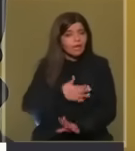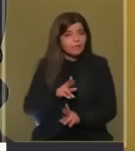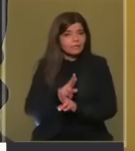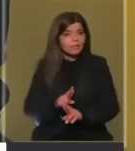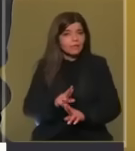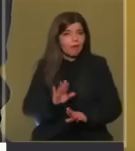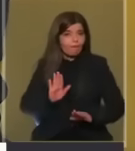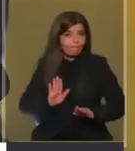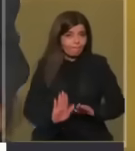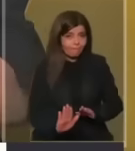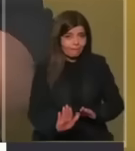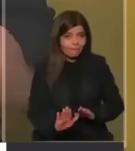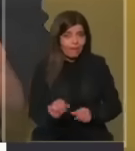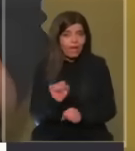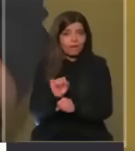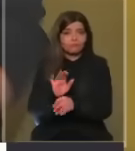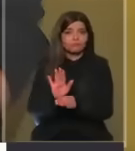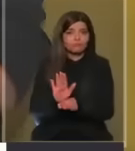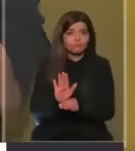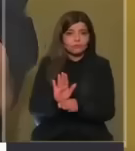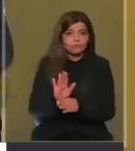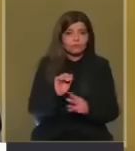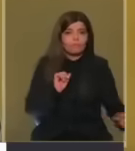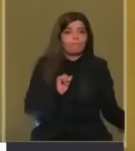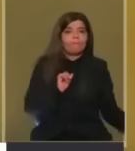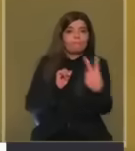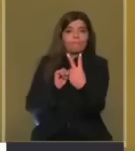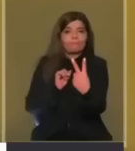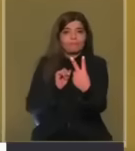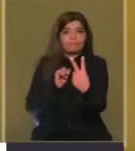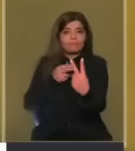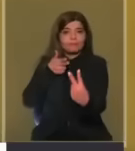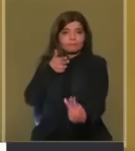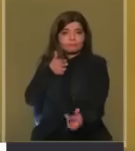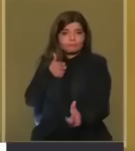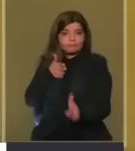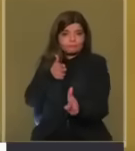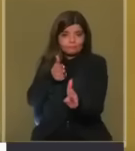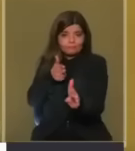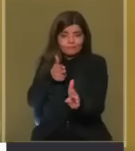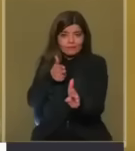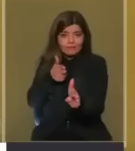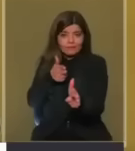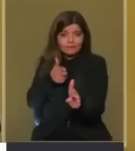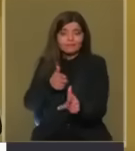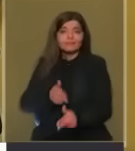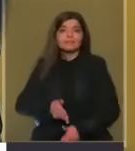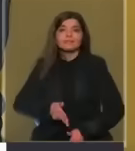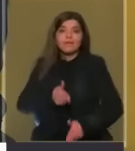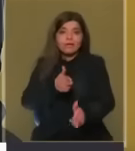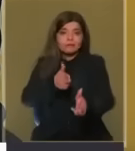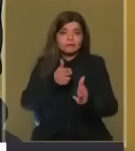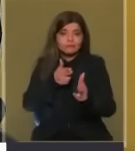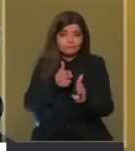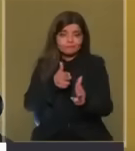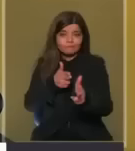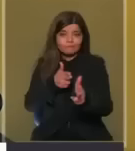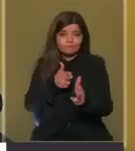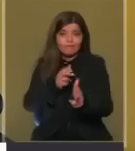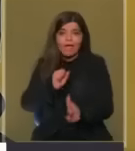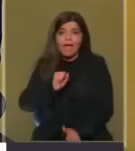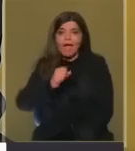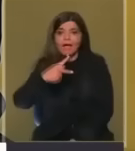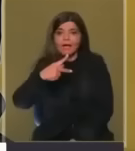frena. Los tipos se nos cruzan al frente y nos apuntan con la con el AK-47. Con el AK-47.